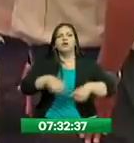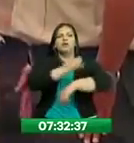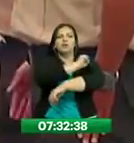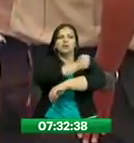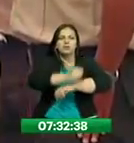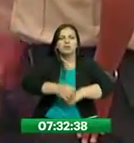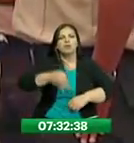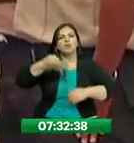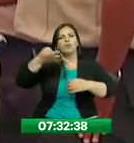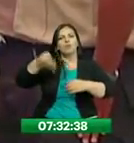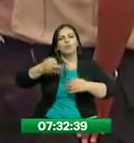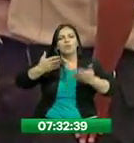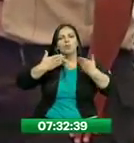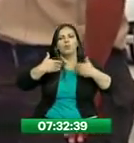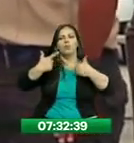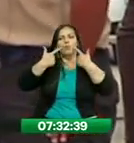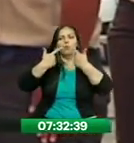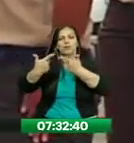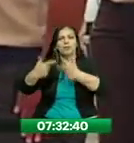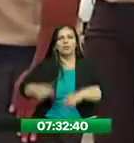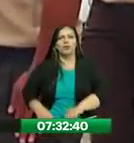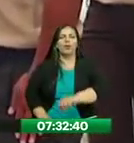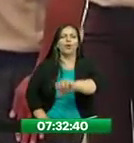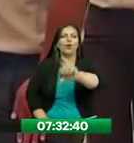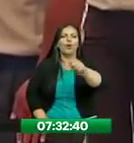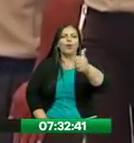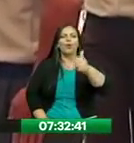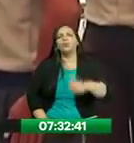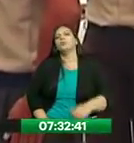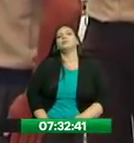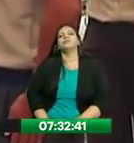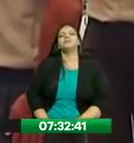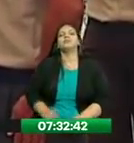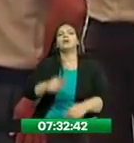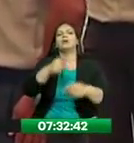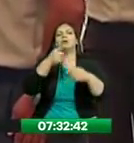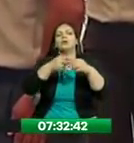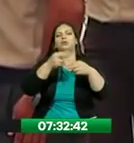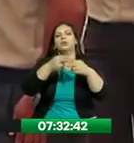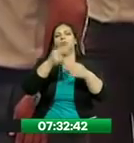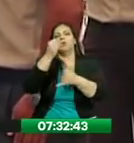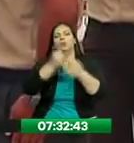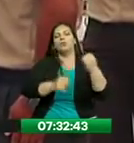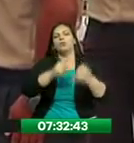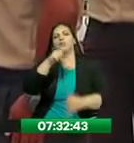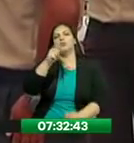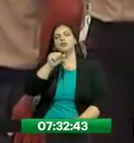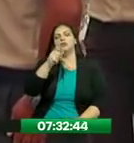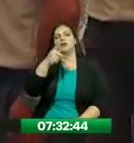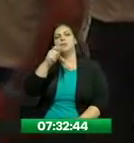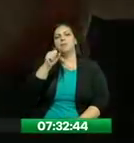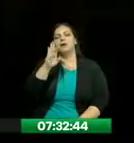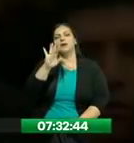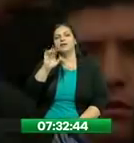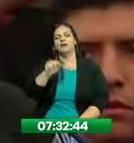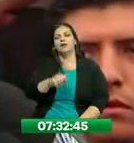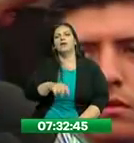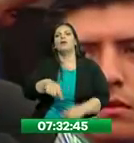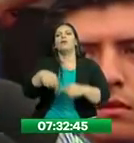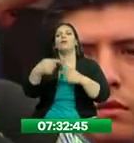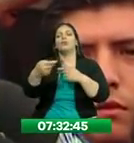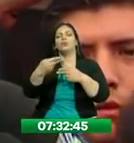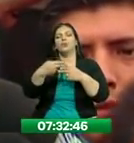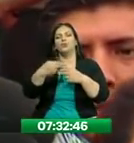5, el cabo segundo Mario Saldarriaga y el policía Hernán Rodríguez. Justo